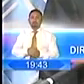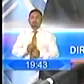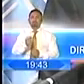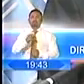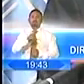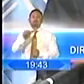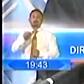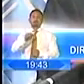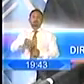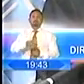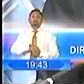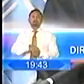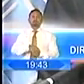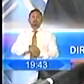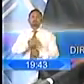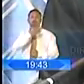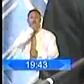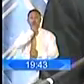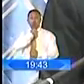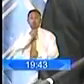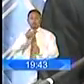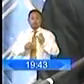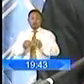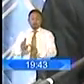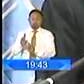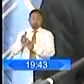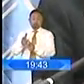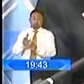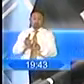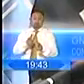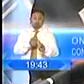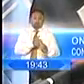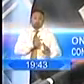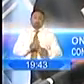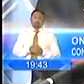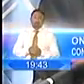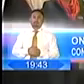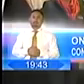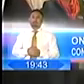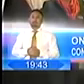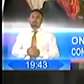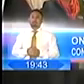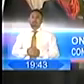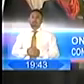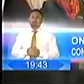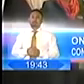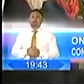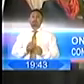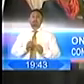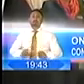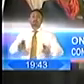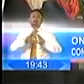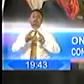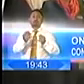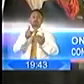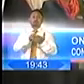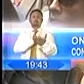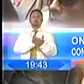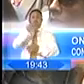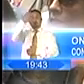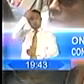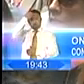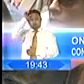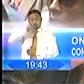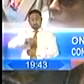el genocidio del pueblo judío, y al mismo tiempo su alcance universal. Para la ONU, elaborar programas educativos